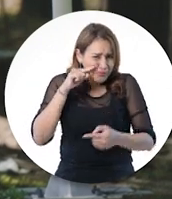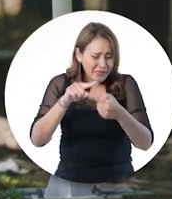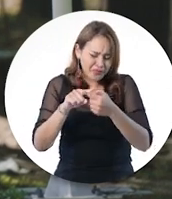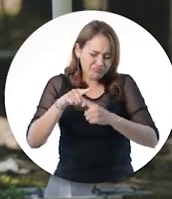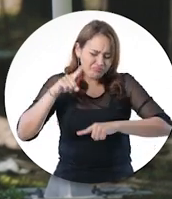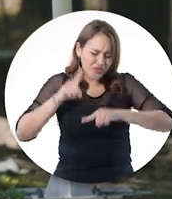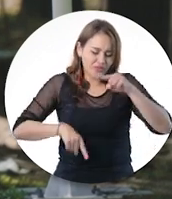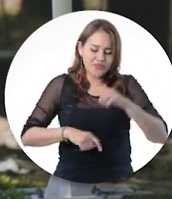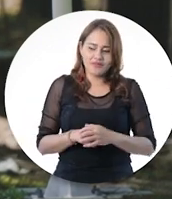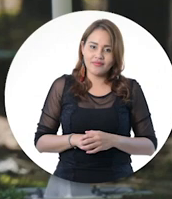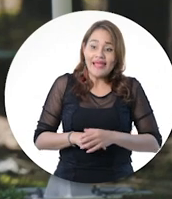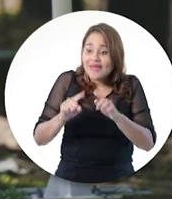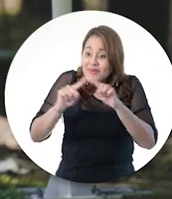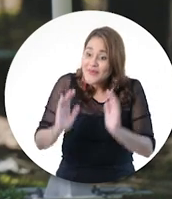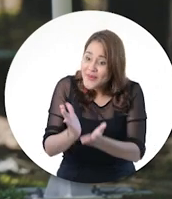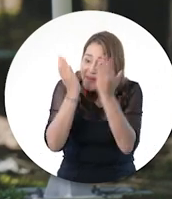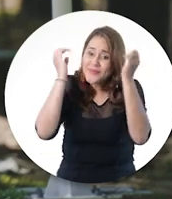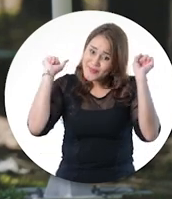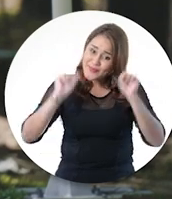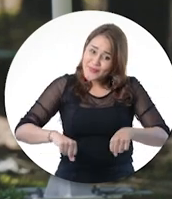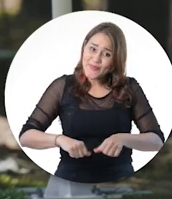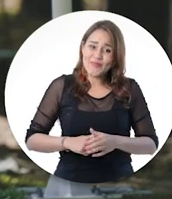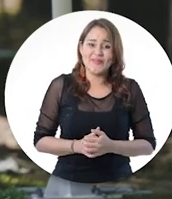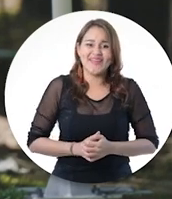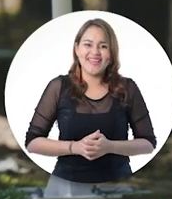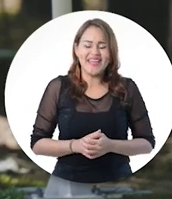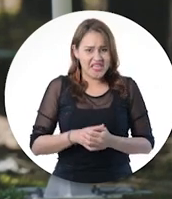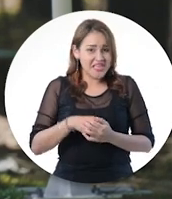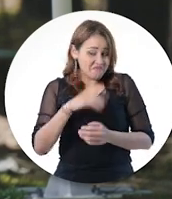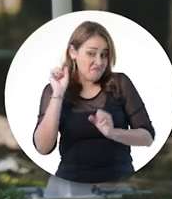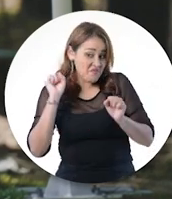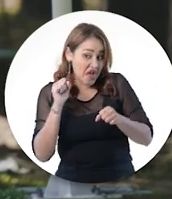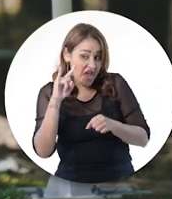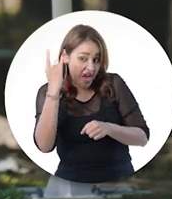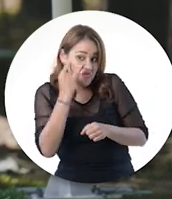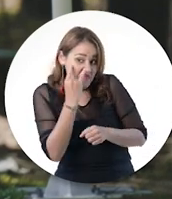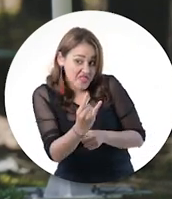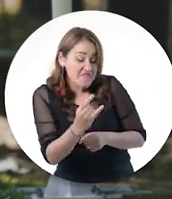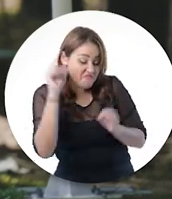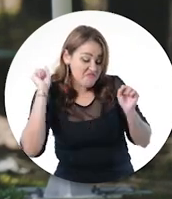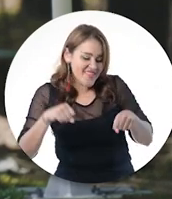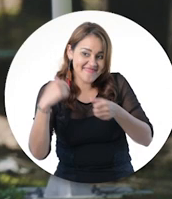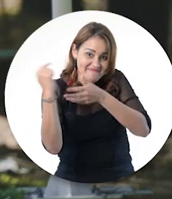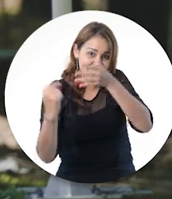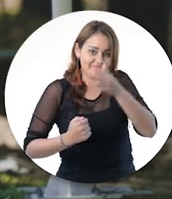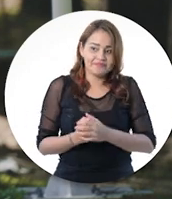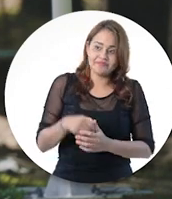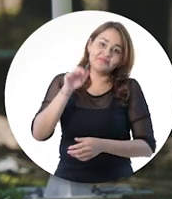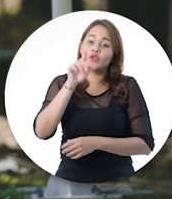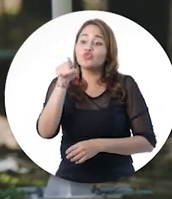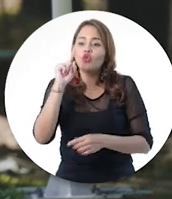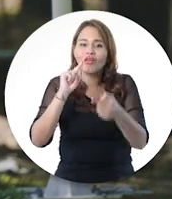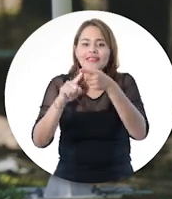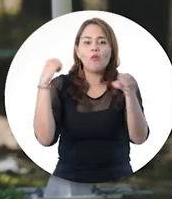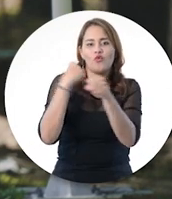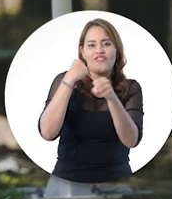aplicar para algo así. Pero puedes mejorarla y obtener estos estímulos. Tengo varios que pueden interesarte. Tírala, pues. Si eres beneficiario